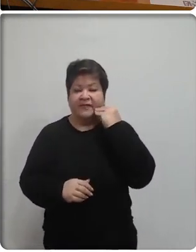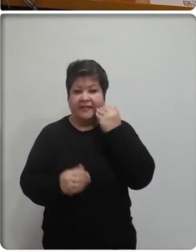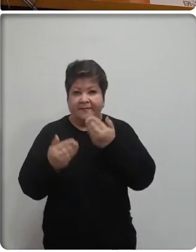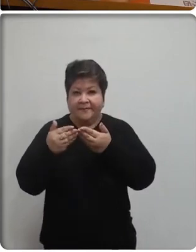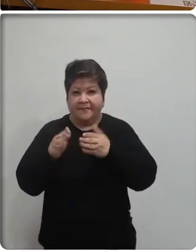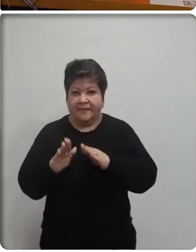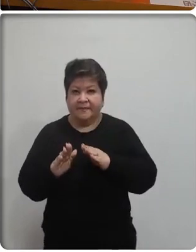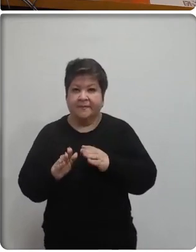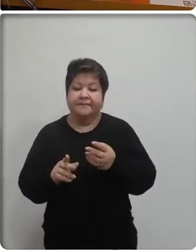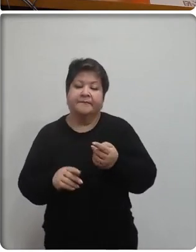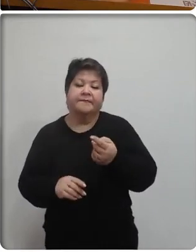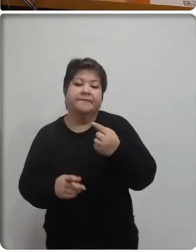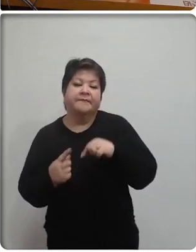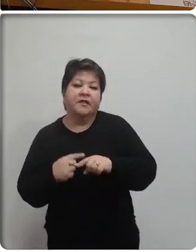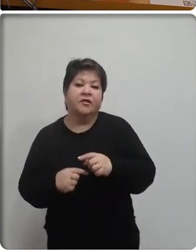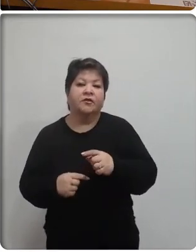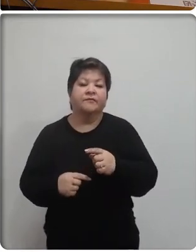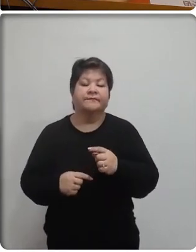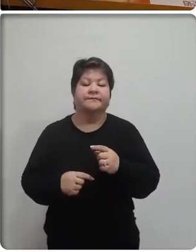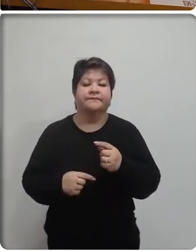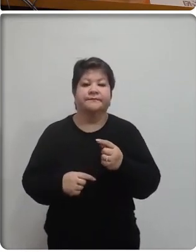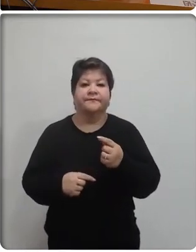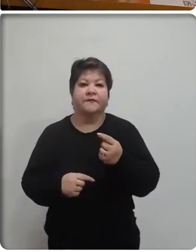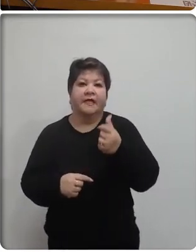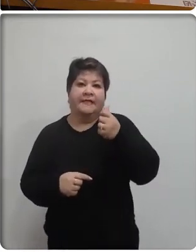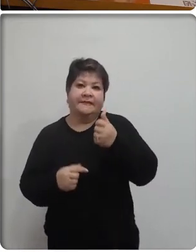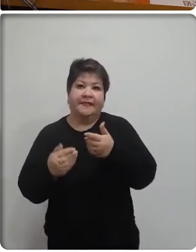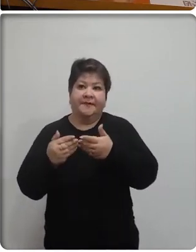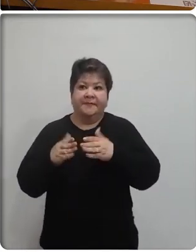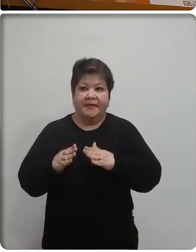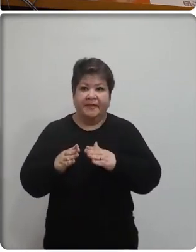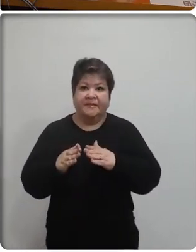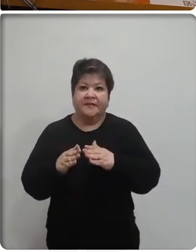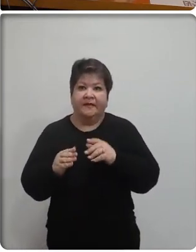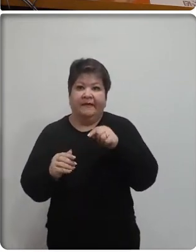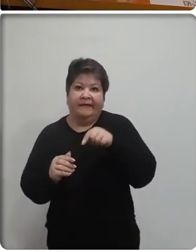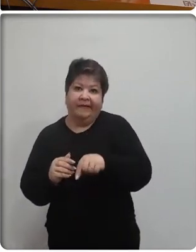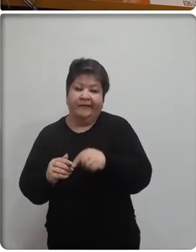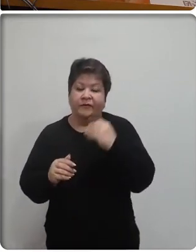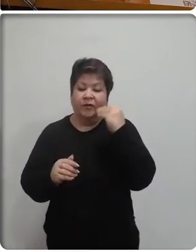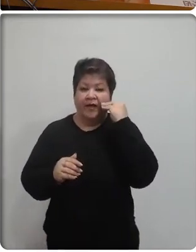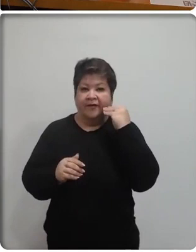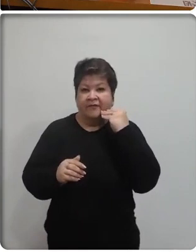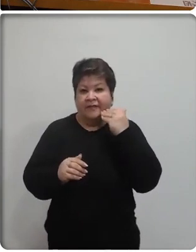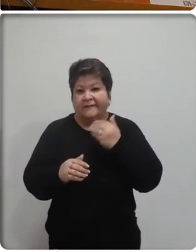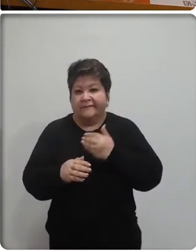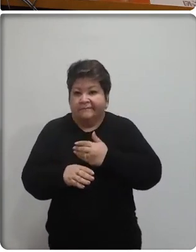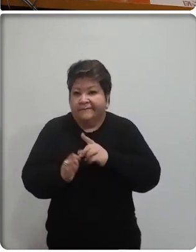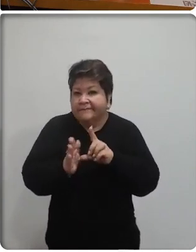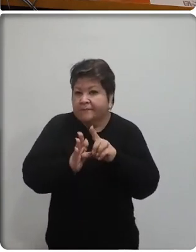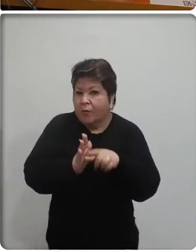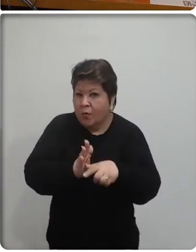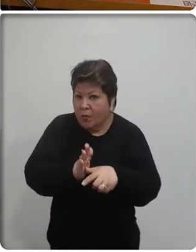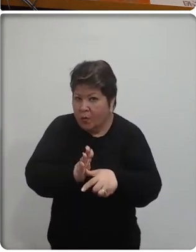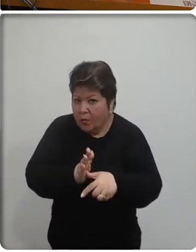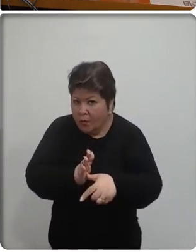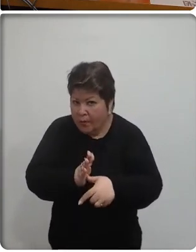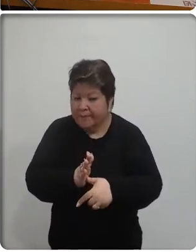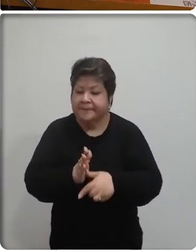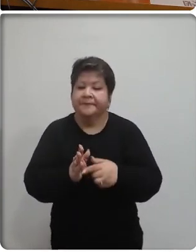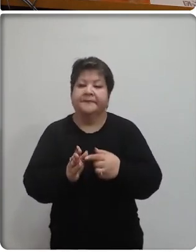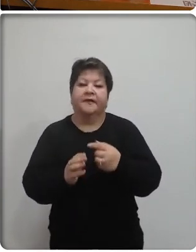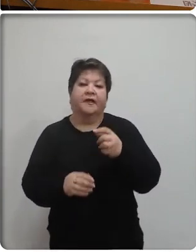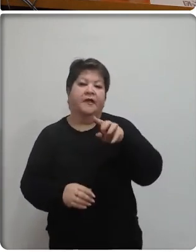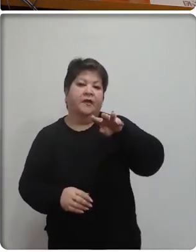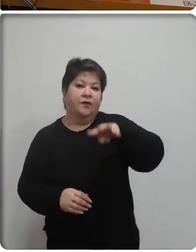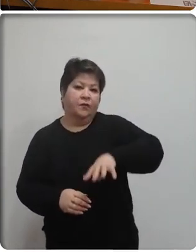RD recién surgió en abril, entonces eso desfasó un poquito el inicio, pero en realidad lo que tiene que ver a los 4